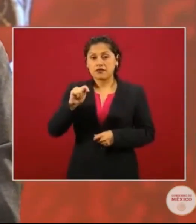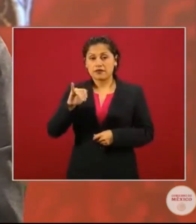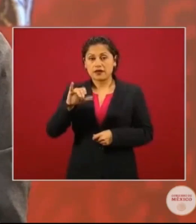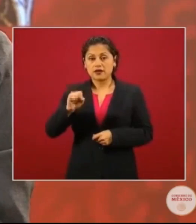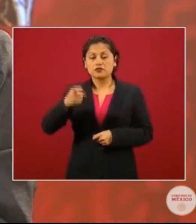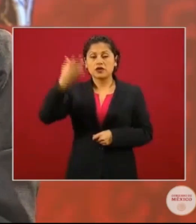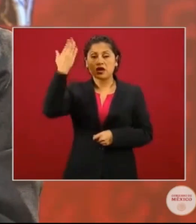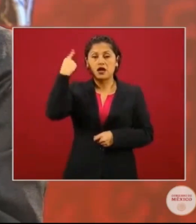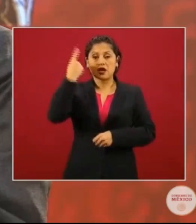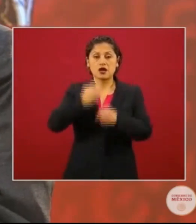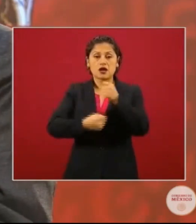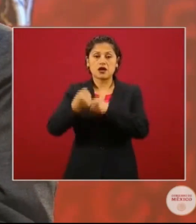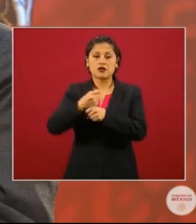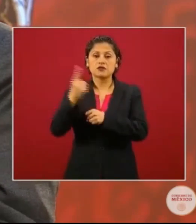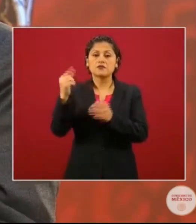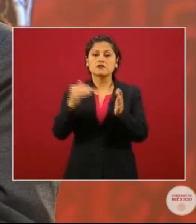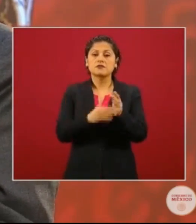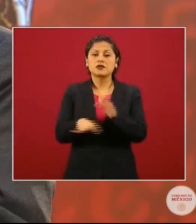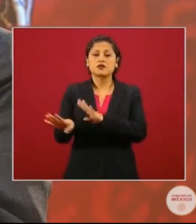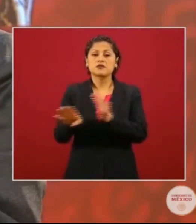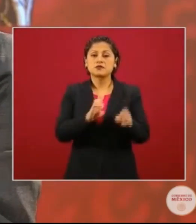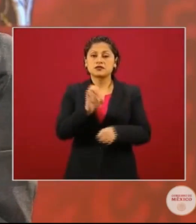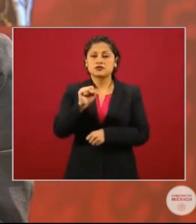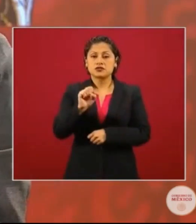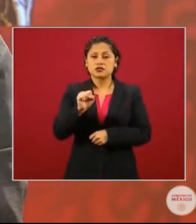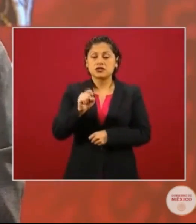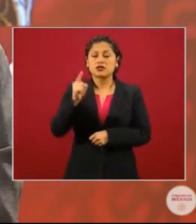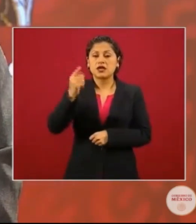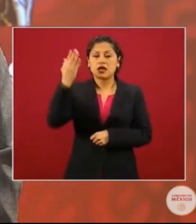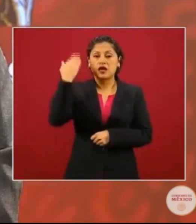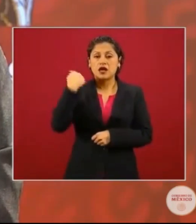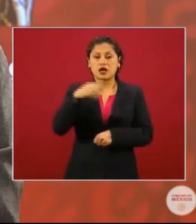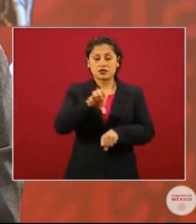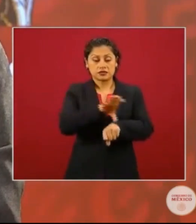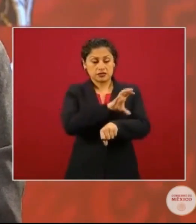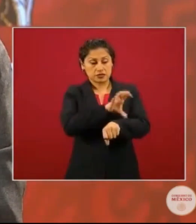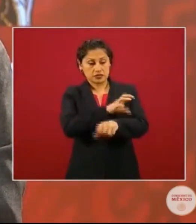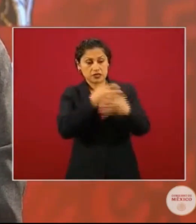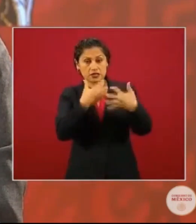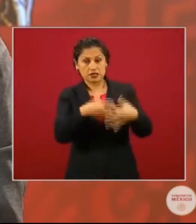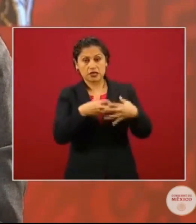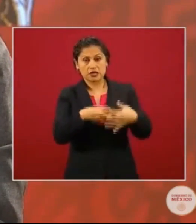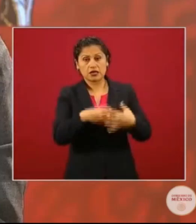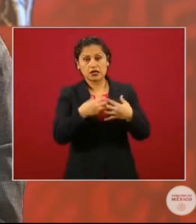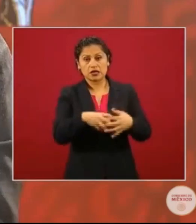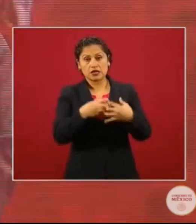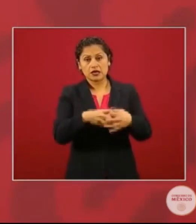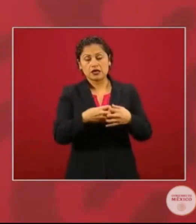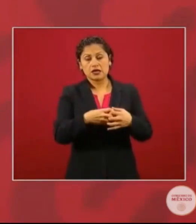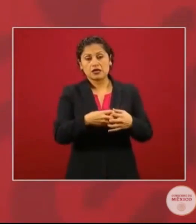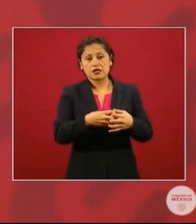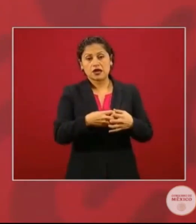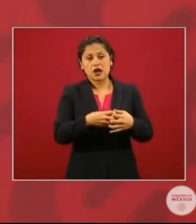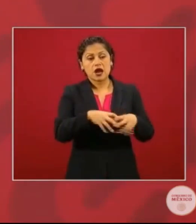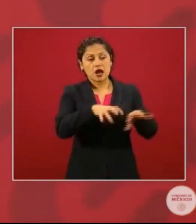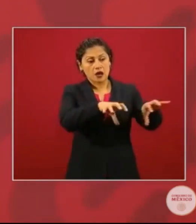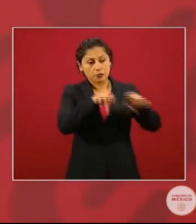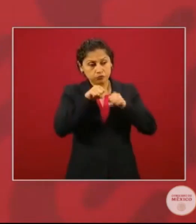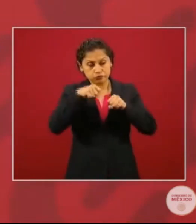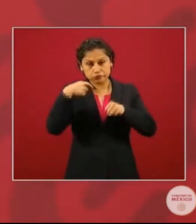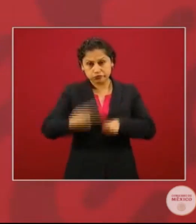1960, que nacionalizó la industria eléctrica. No, pero sí vamos a revisar